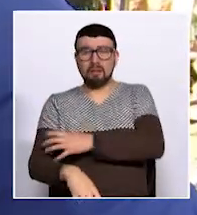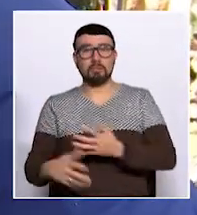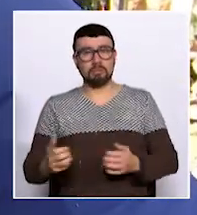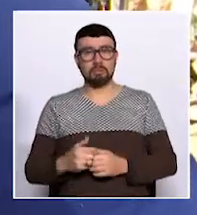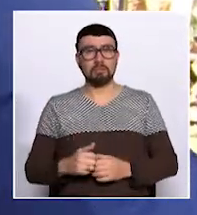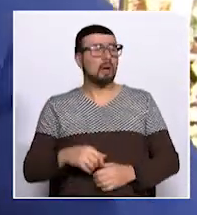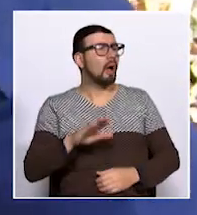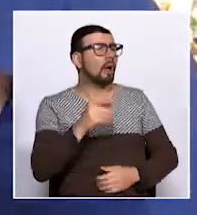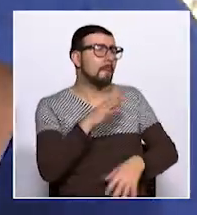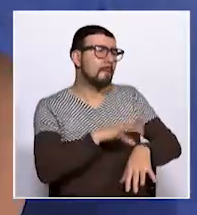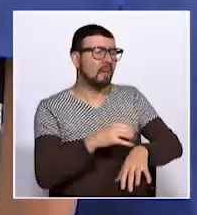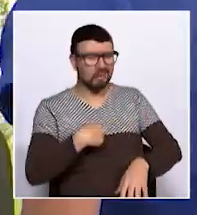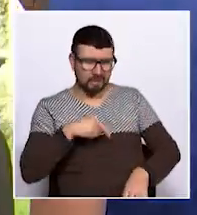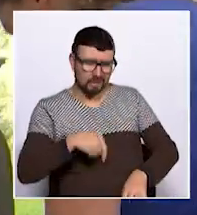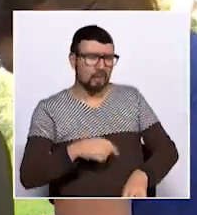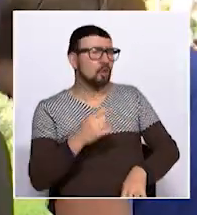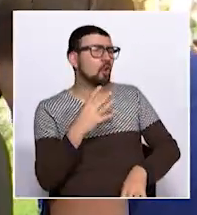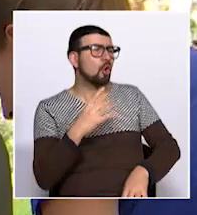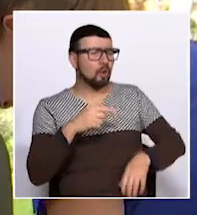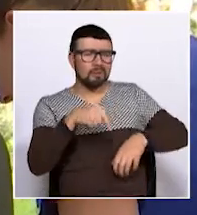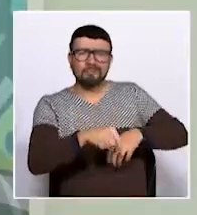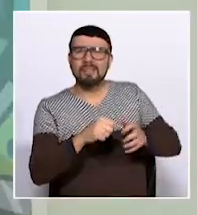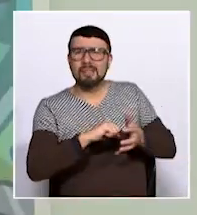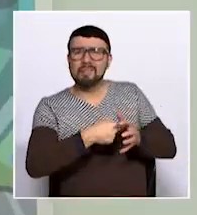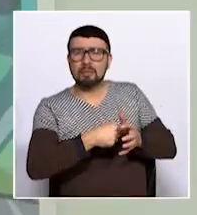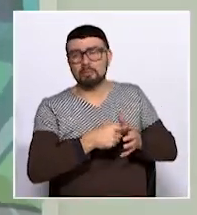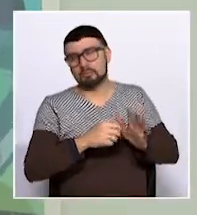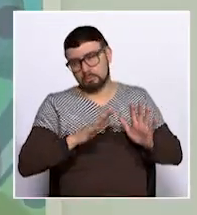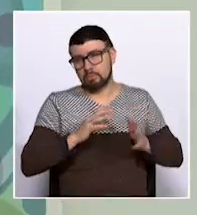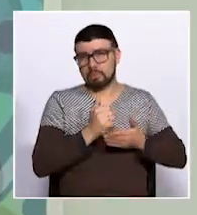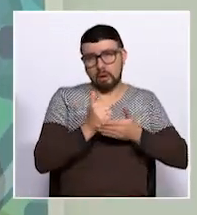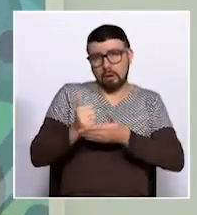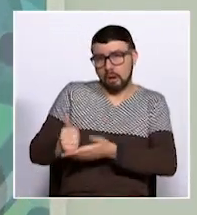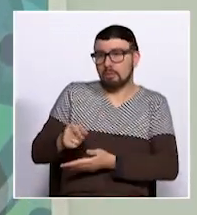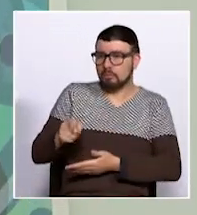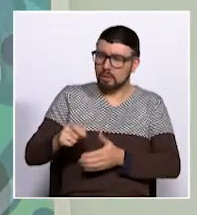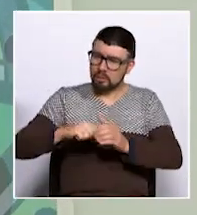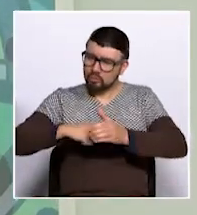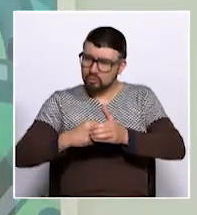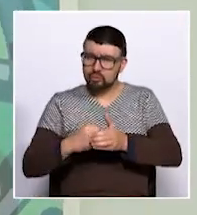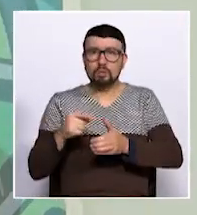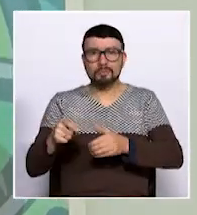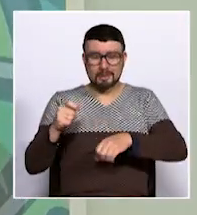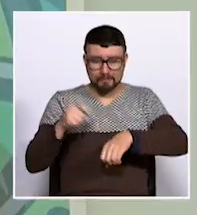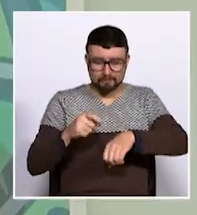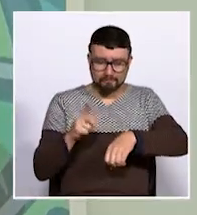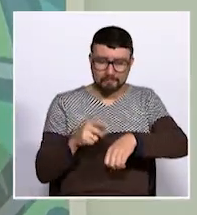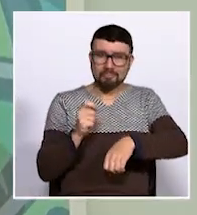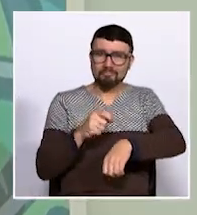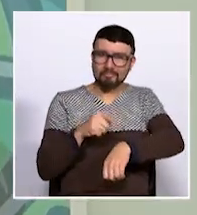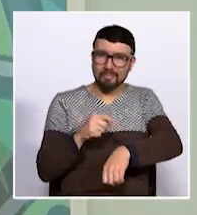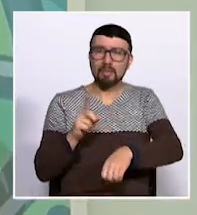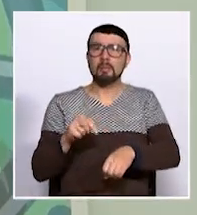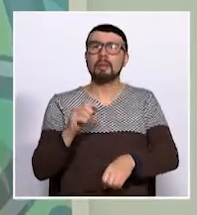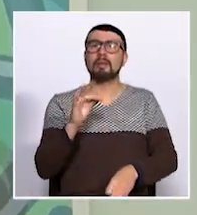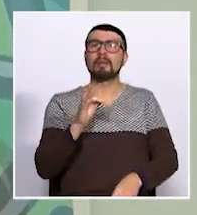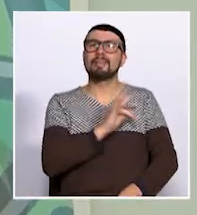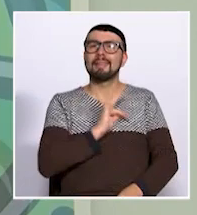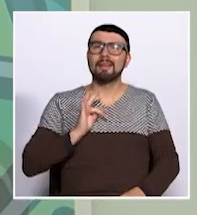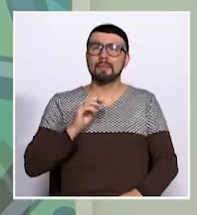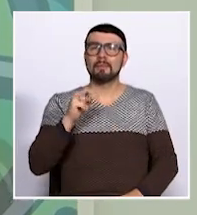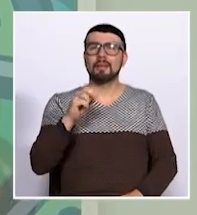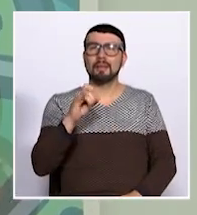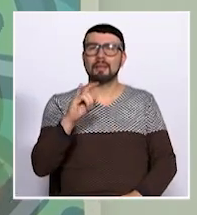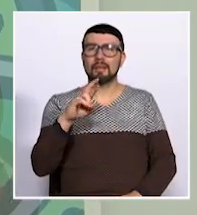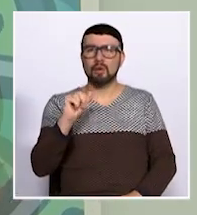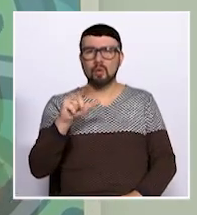Claro, nosotros le hacemos todo el proceso del tratamiento para la rodilla con acupuntura, terapia neural, muchas veces con